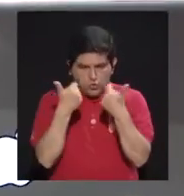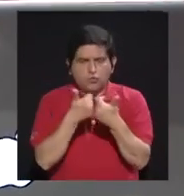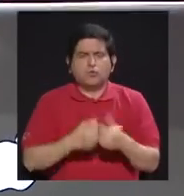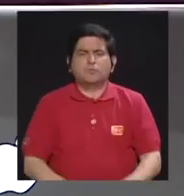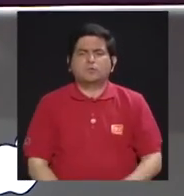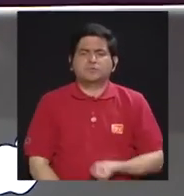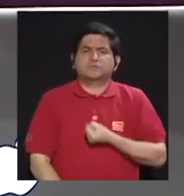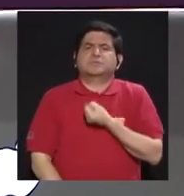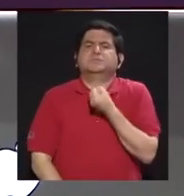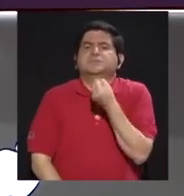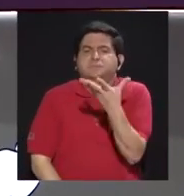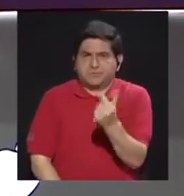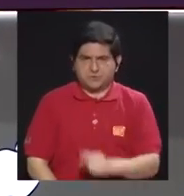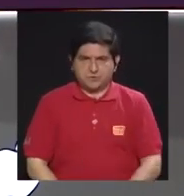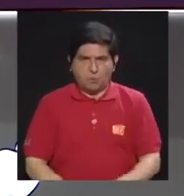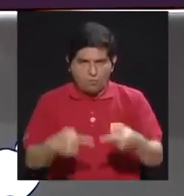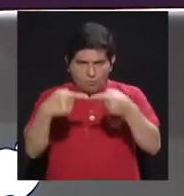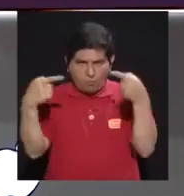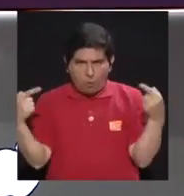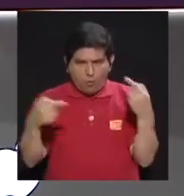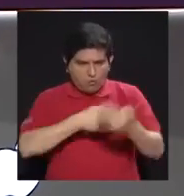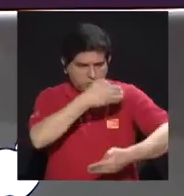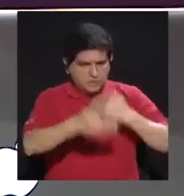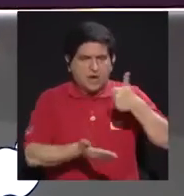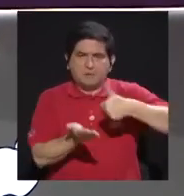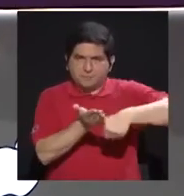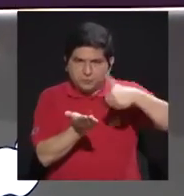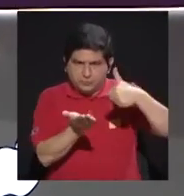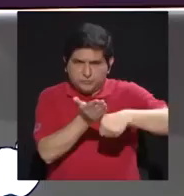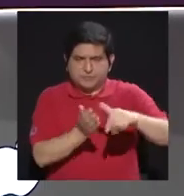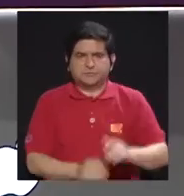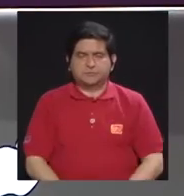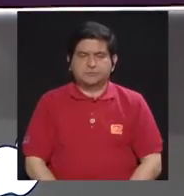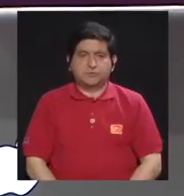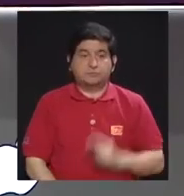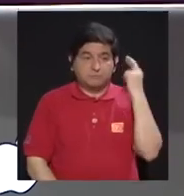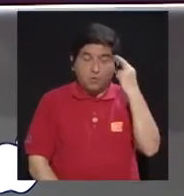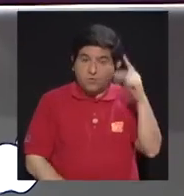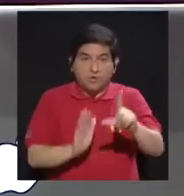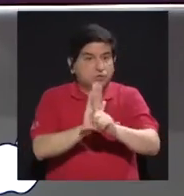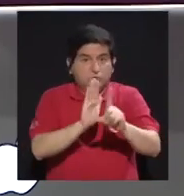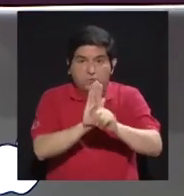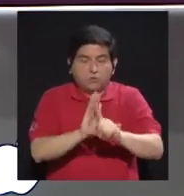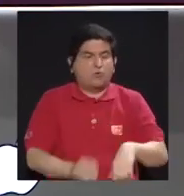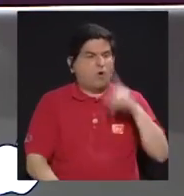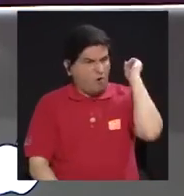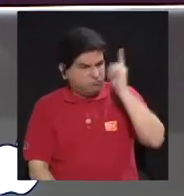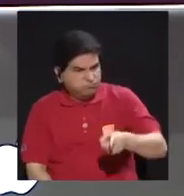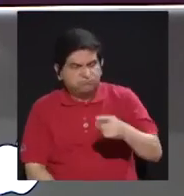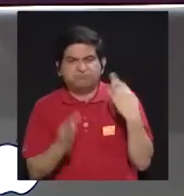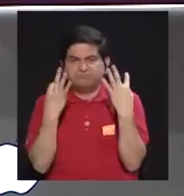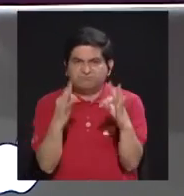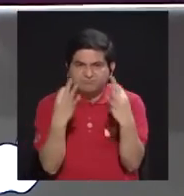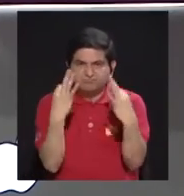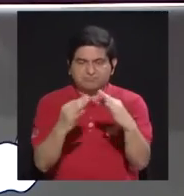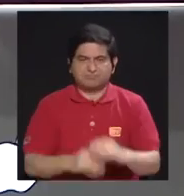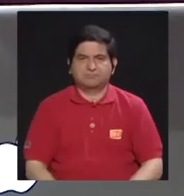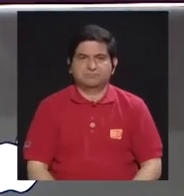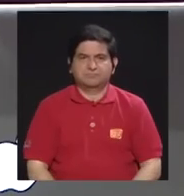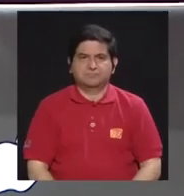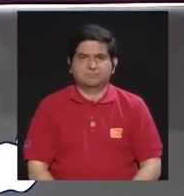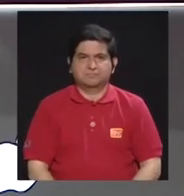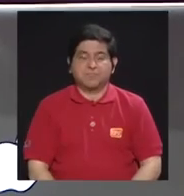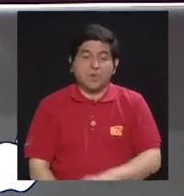manifestado contra el proceso electoral por lo ilegal, ¿verdad? Por lo impuesto. Y